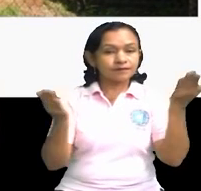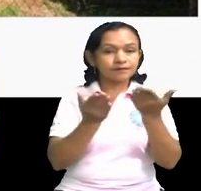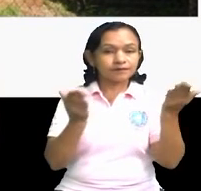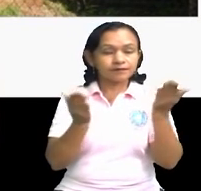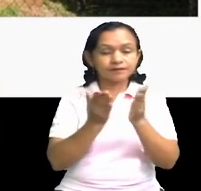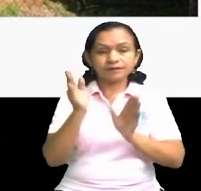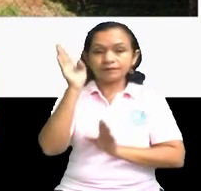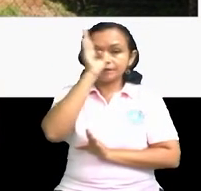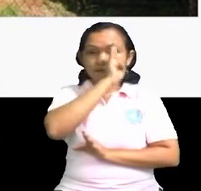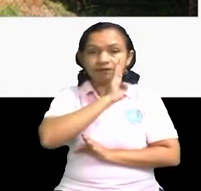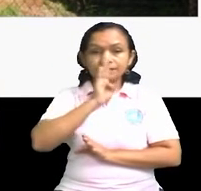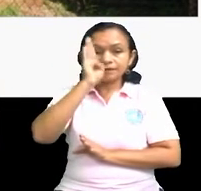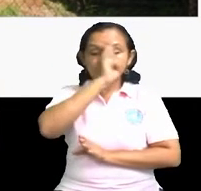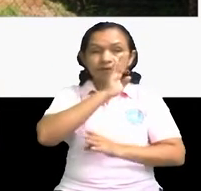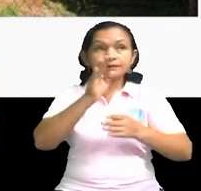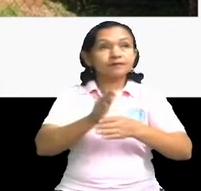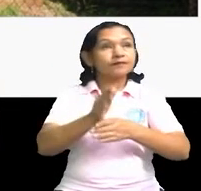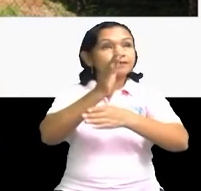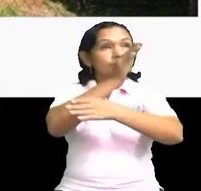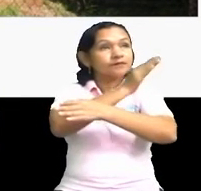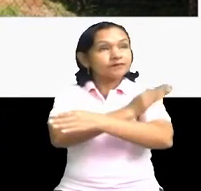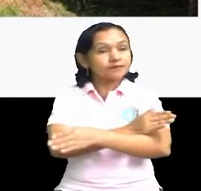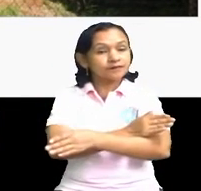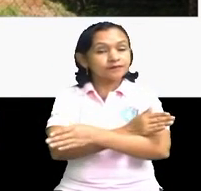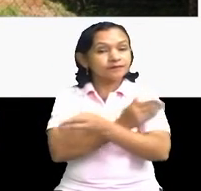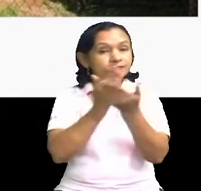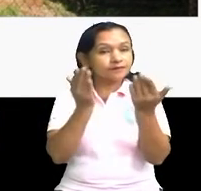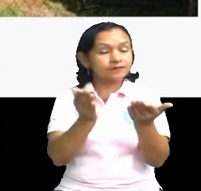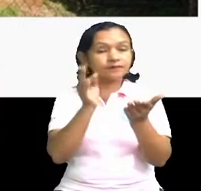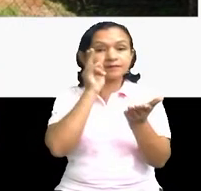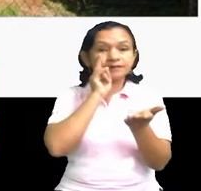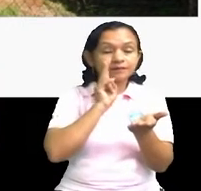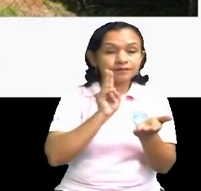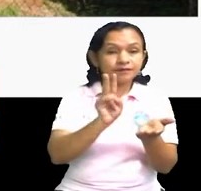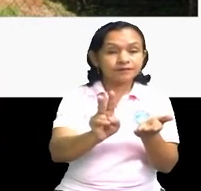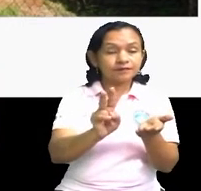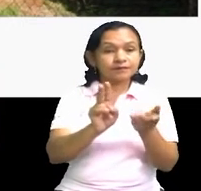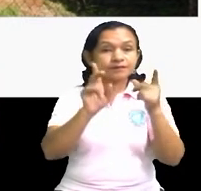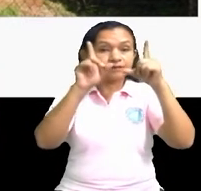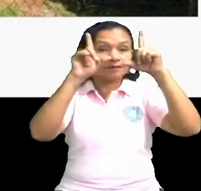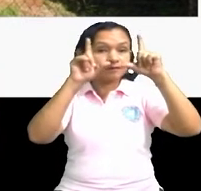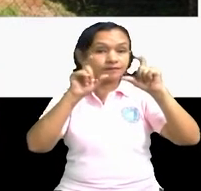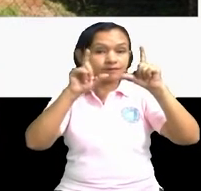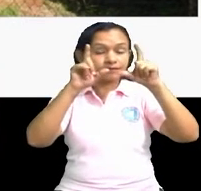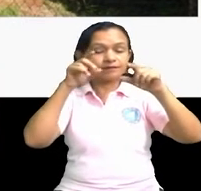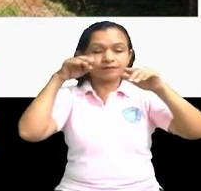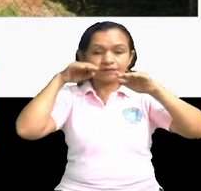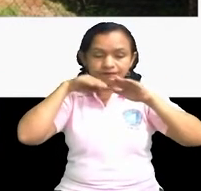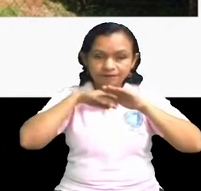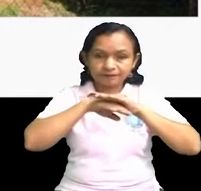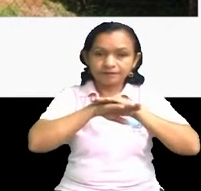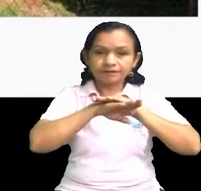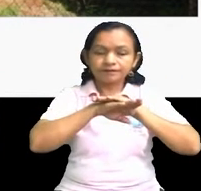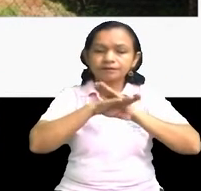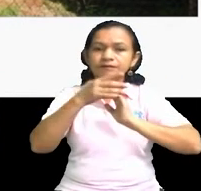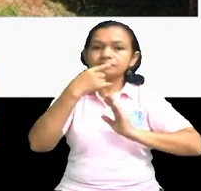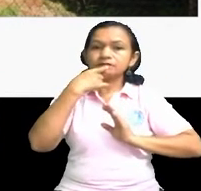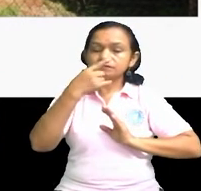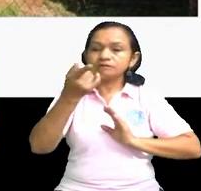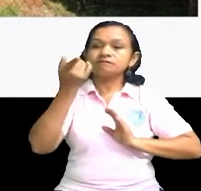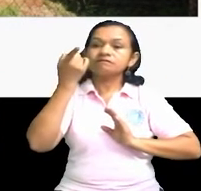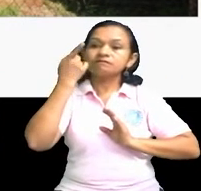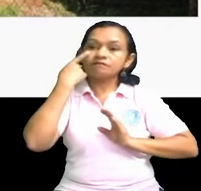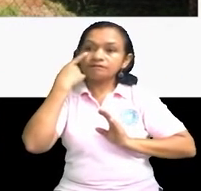sistema penitenciario en Bluefield. A los que nos están viendo, esa foto nosotros la guardamos y dijimos,